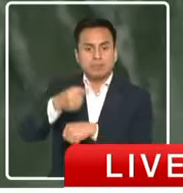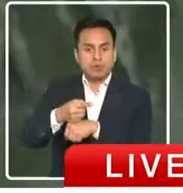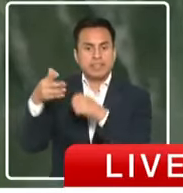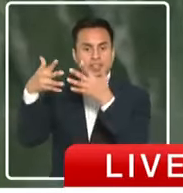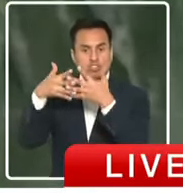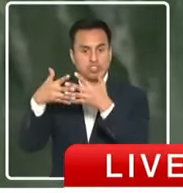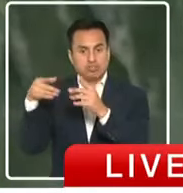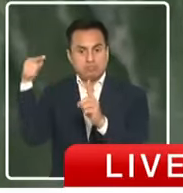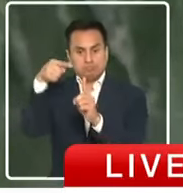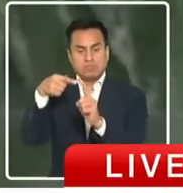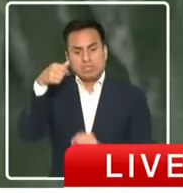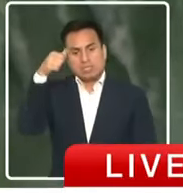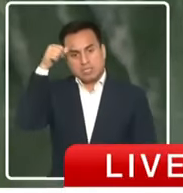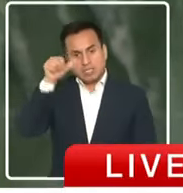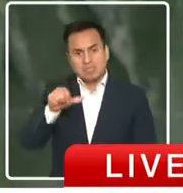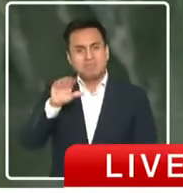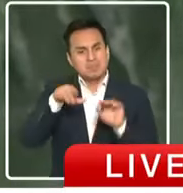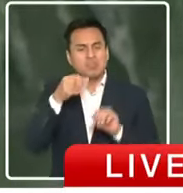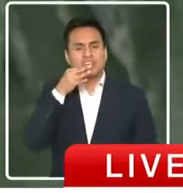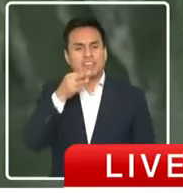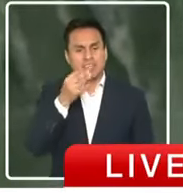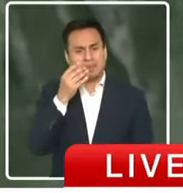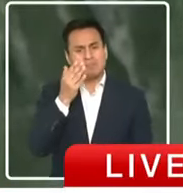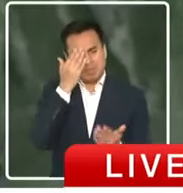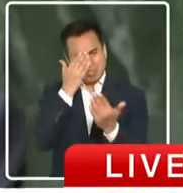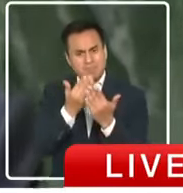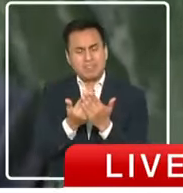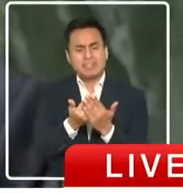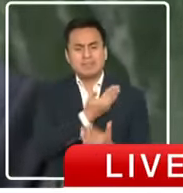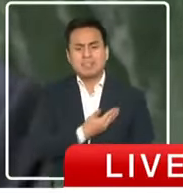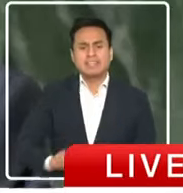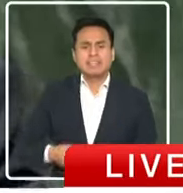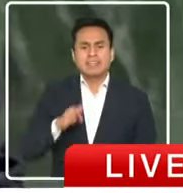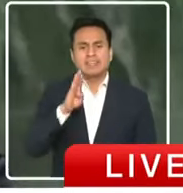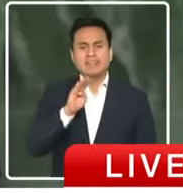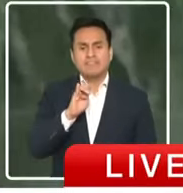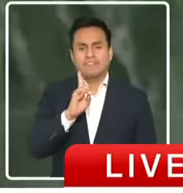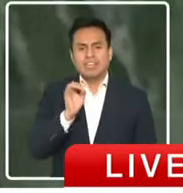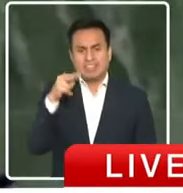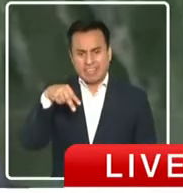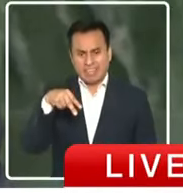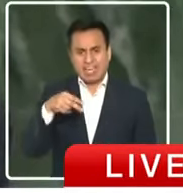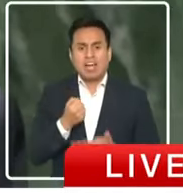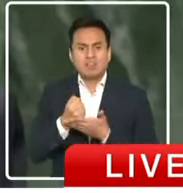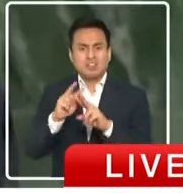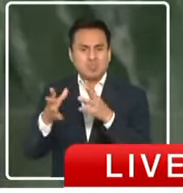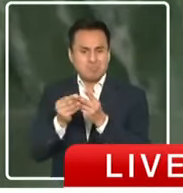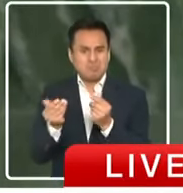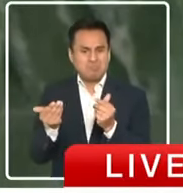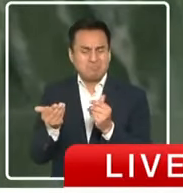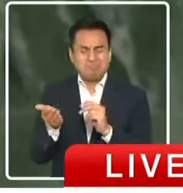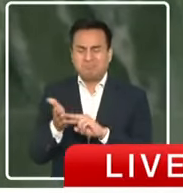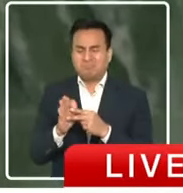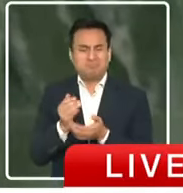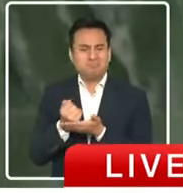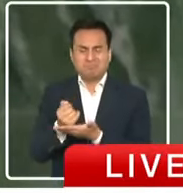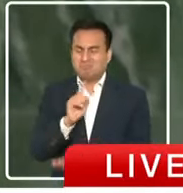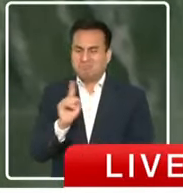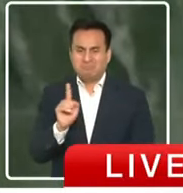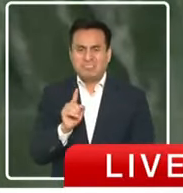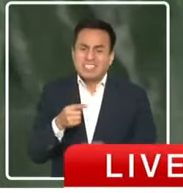por Estados Unidos, tal como se lo he dicho personalmente al presidente Biden, no ayudan a la solución del conflicto, sino que por